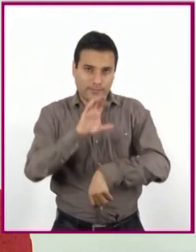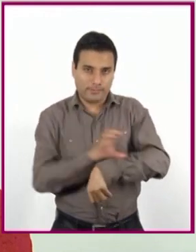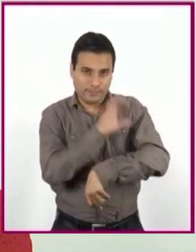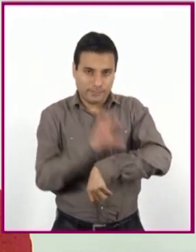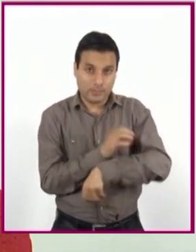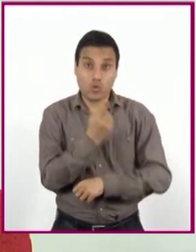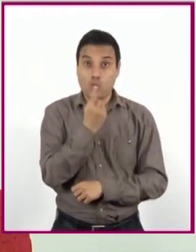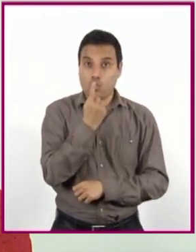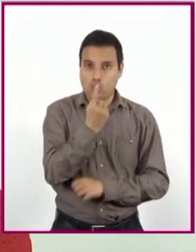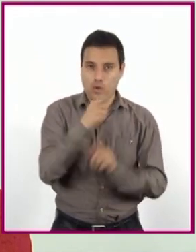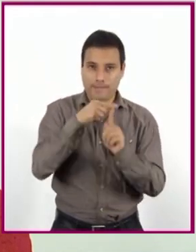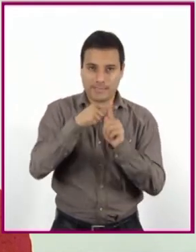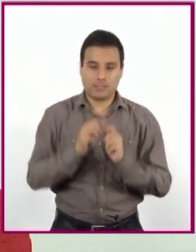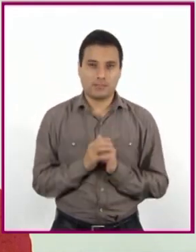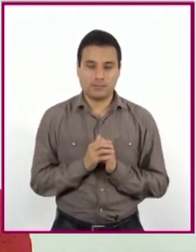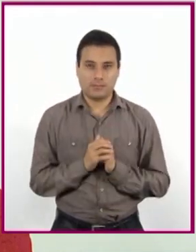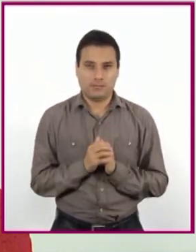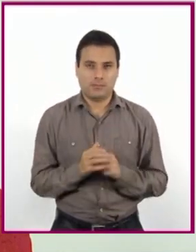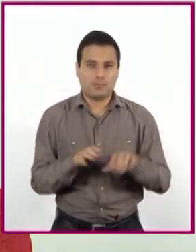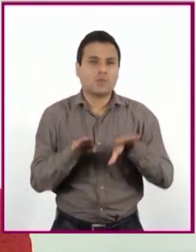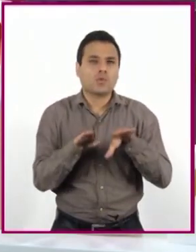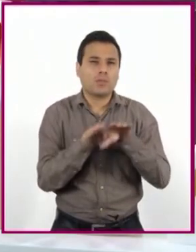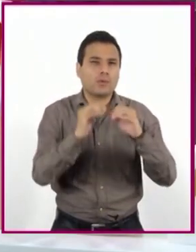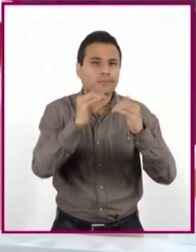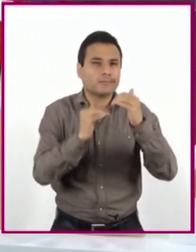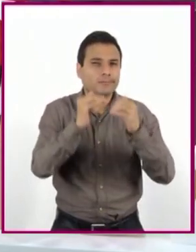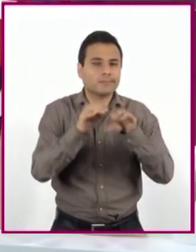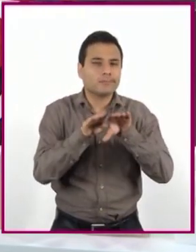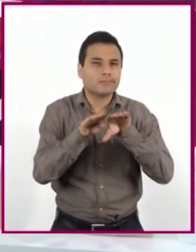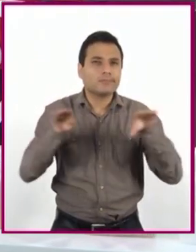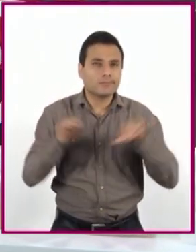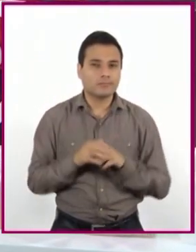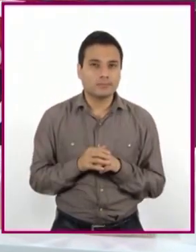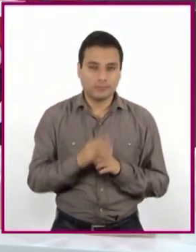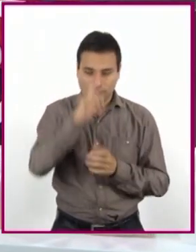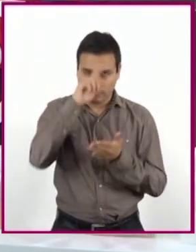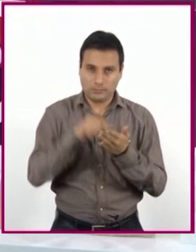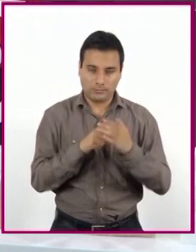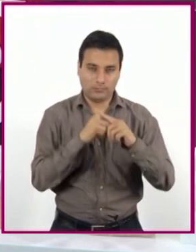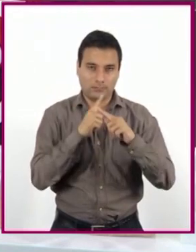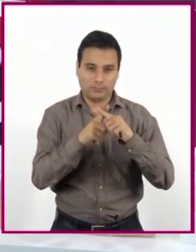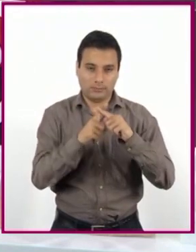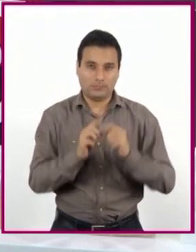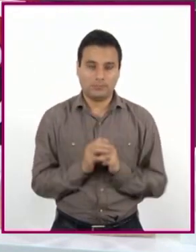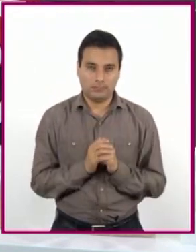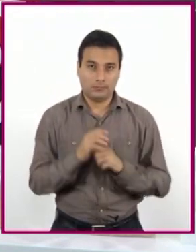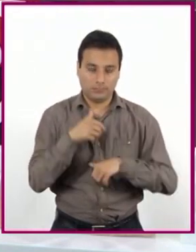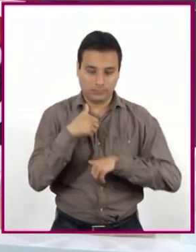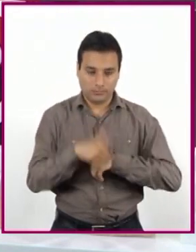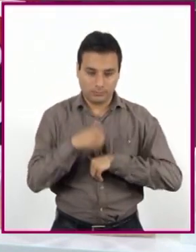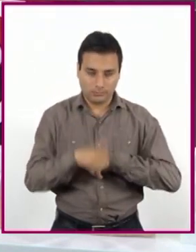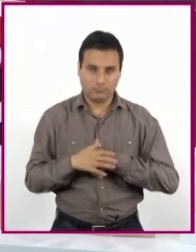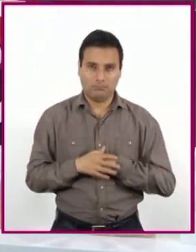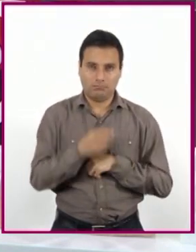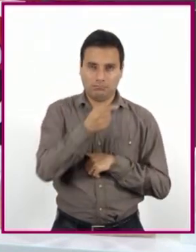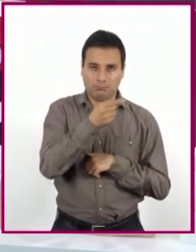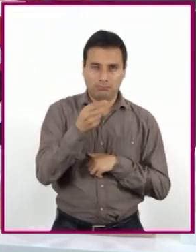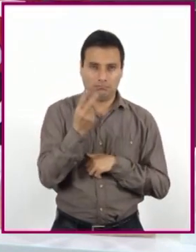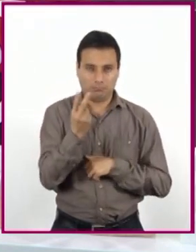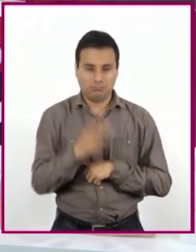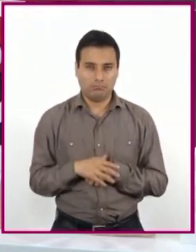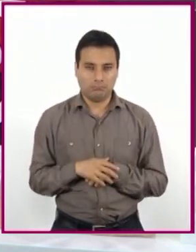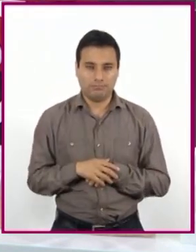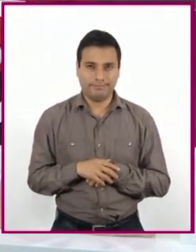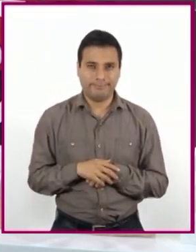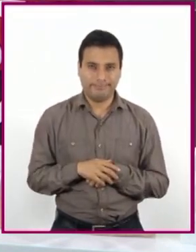más. ¿Cómo la harían para que quede neutra? Tendríamos que multiplicar por un número que me dé 2 negativo y